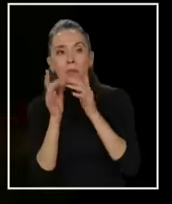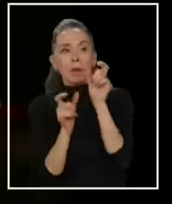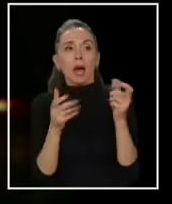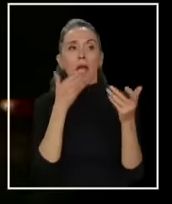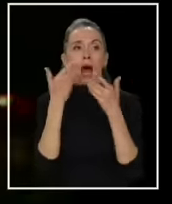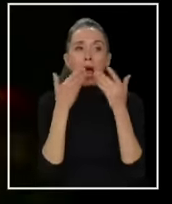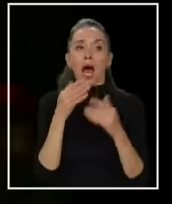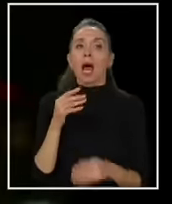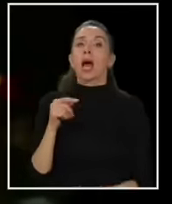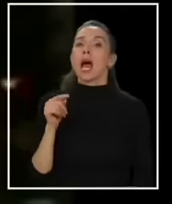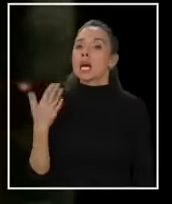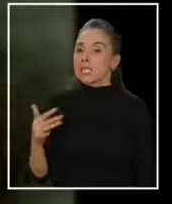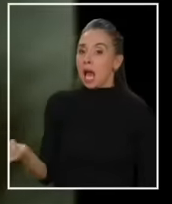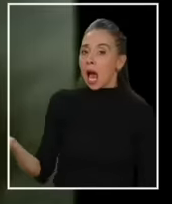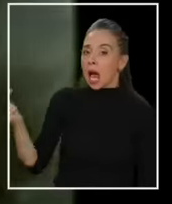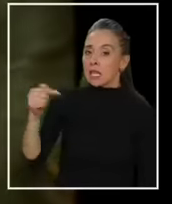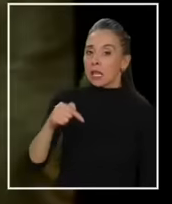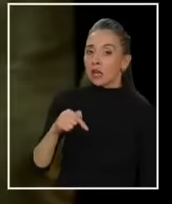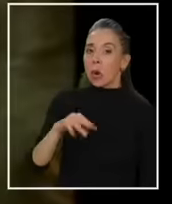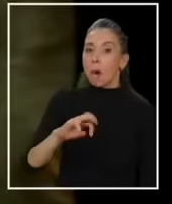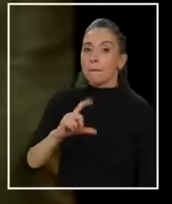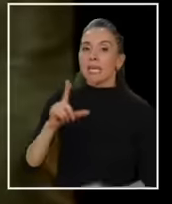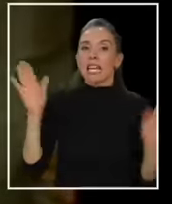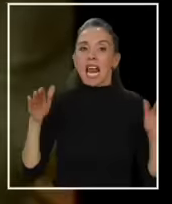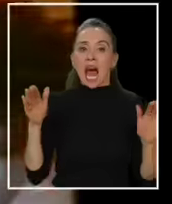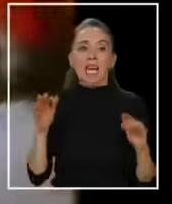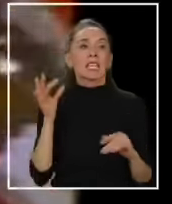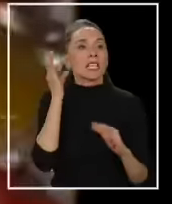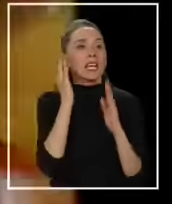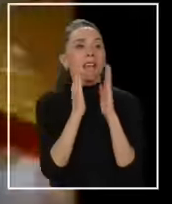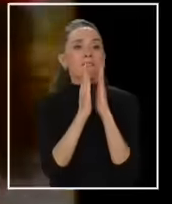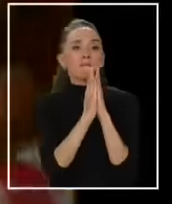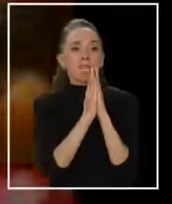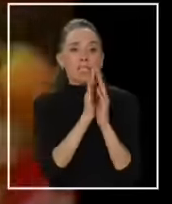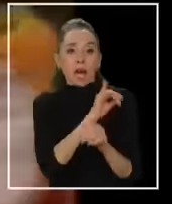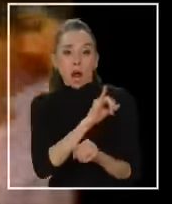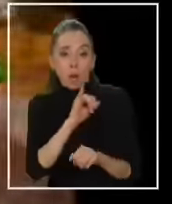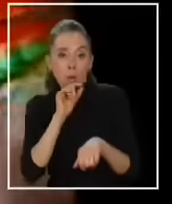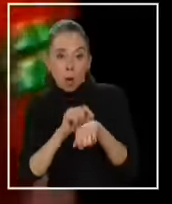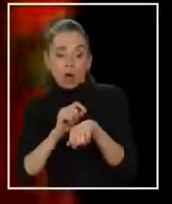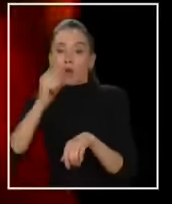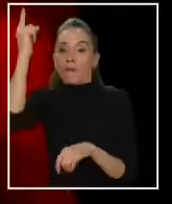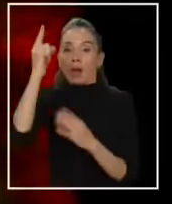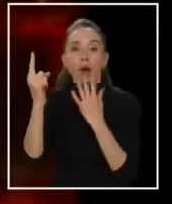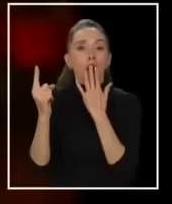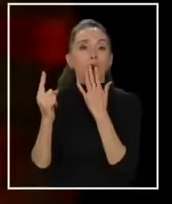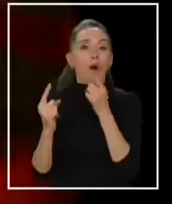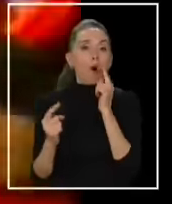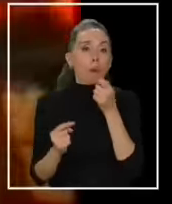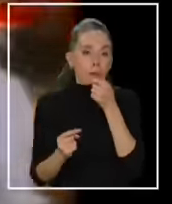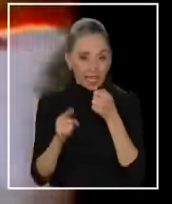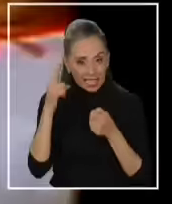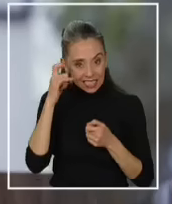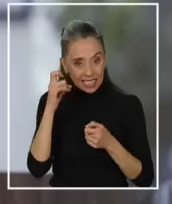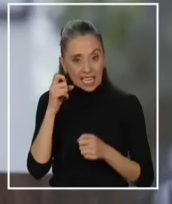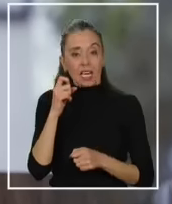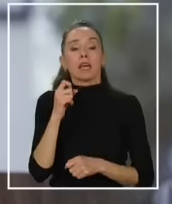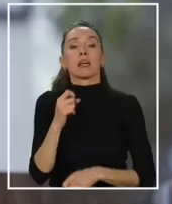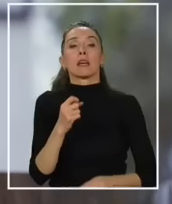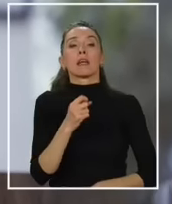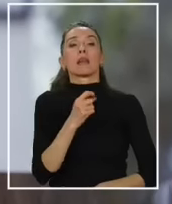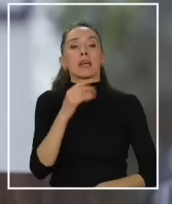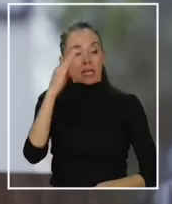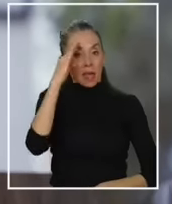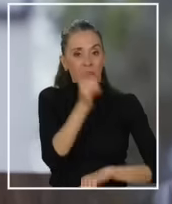Miguel Ángel ha llegado. Y la Virgen aparecerá en algunos minutos. ¿Usted cree que hubo intervención aquí de la dictadura, no?